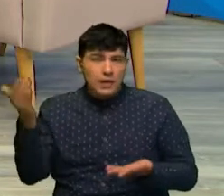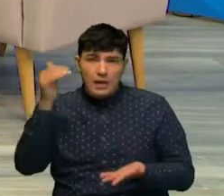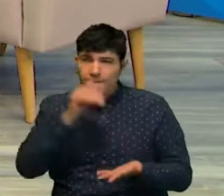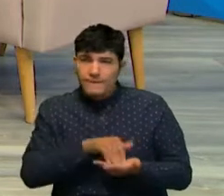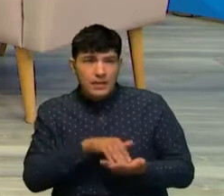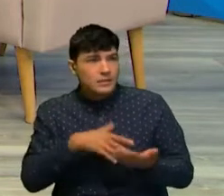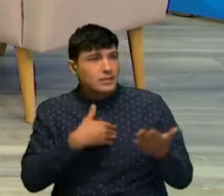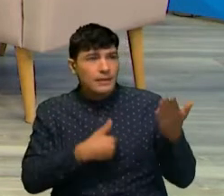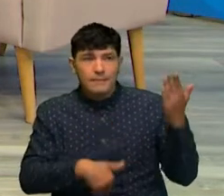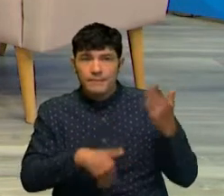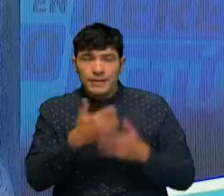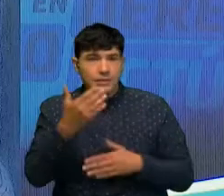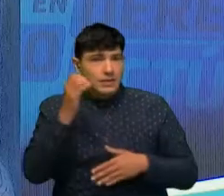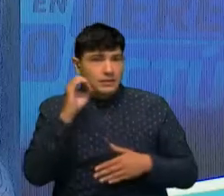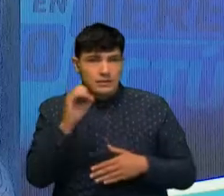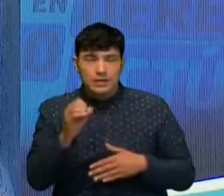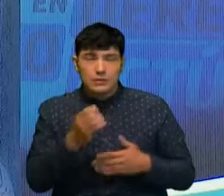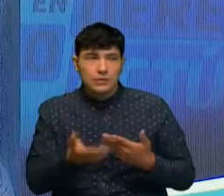a empezar de cero.